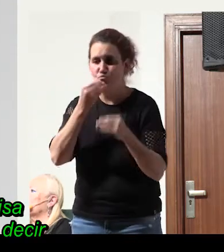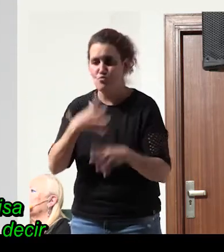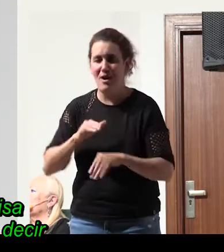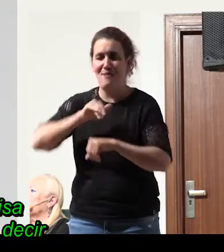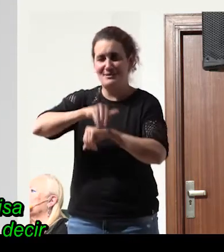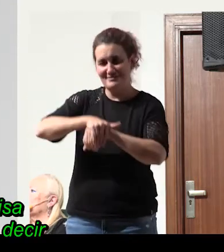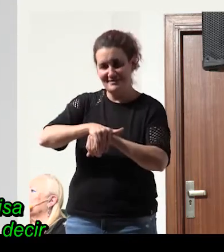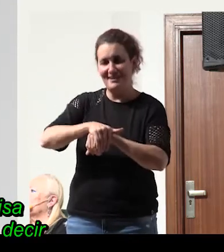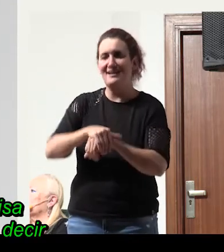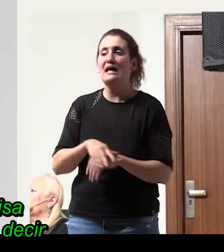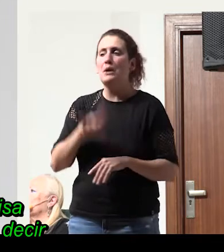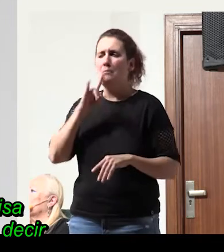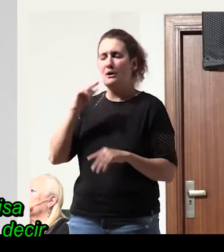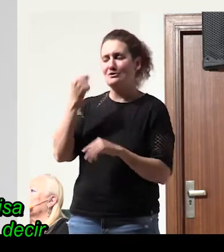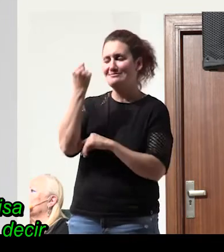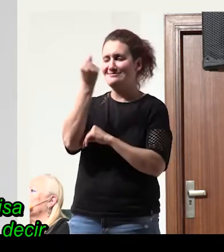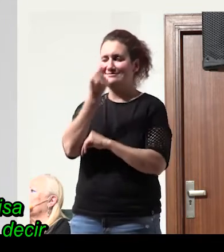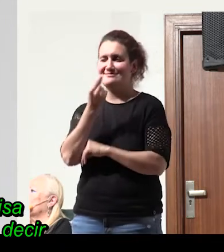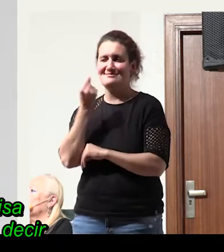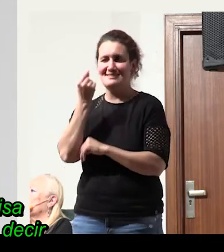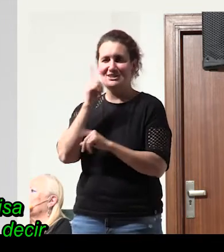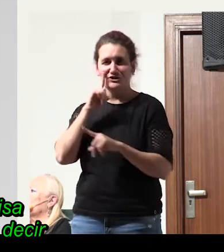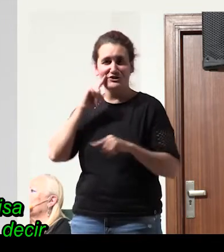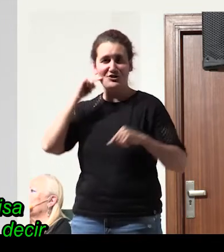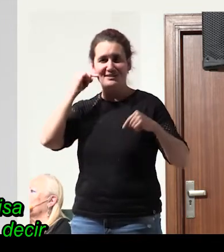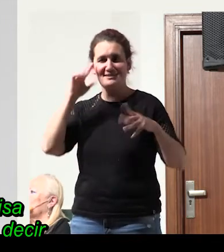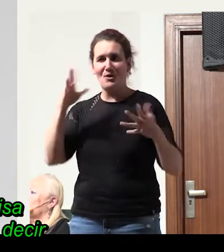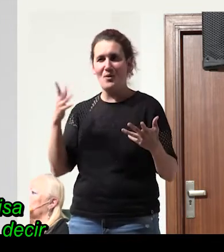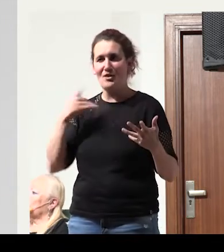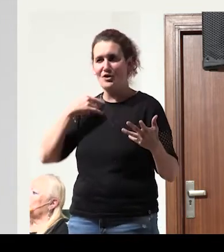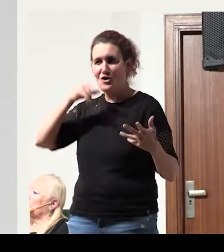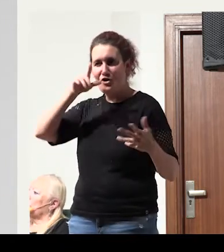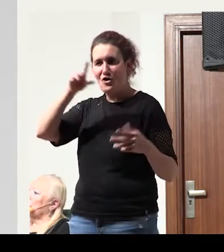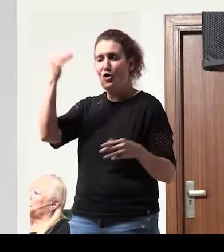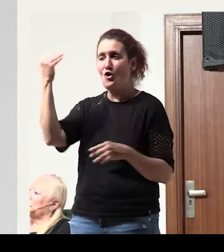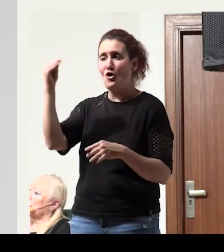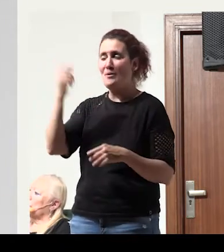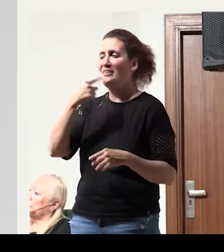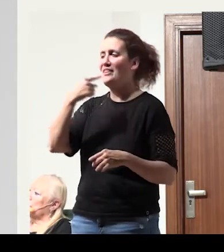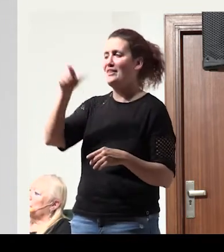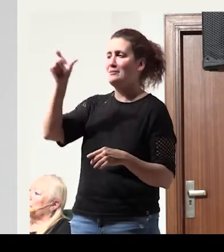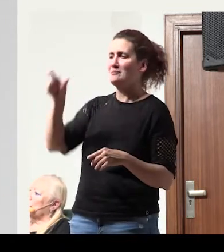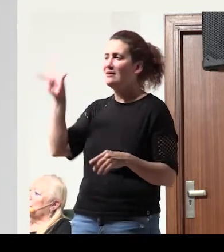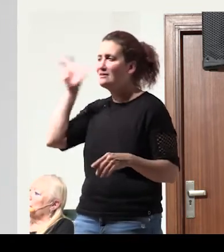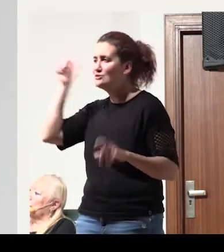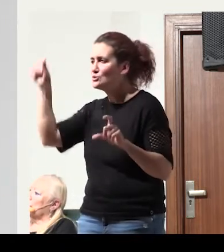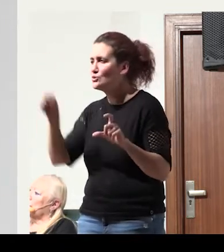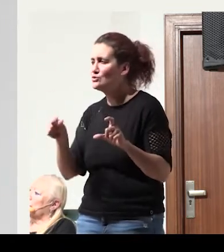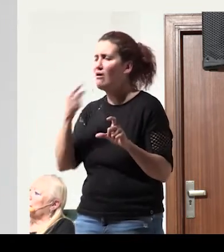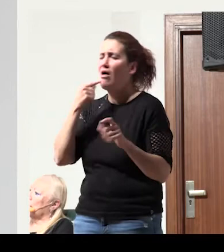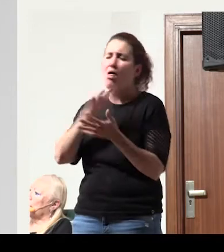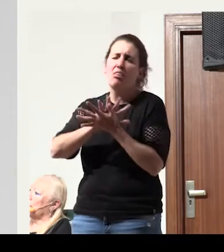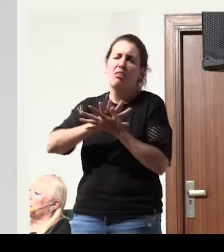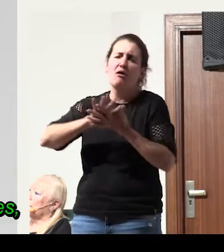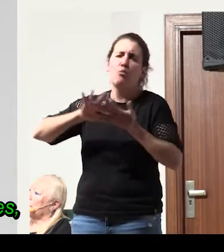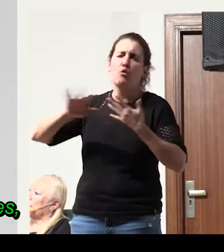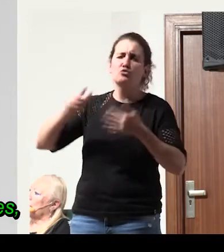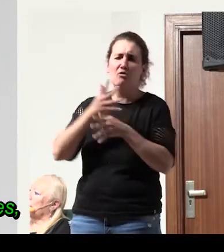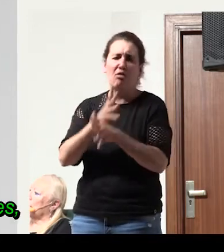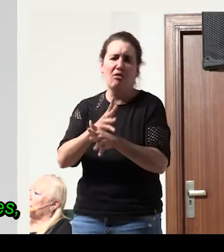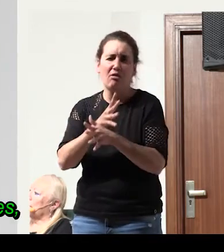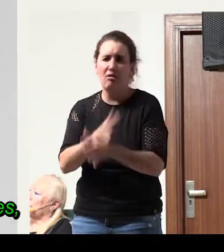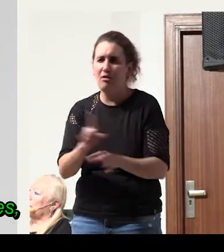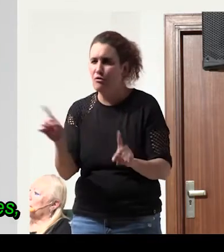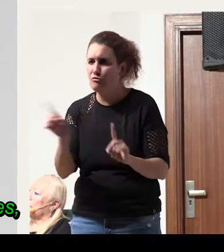me dibuja una sonrisa cuando escucho a alguien joven decir que hace mucho tiempo que no hace el amor, cuando